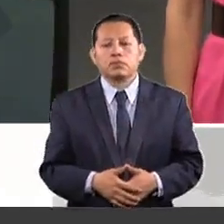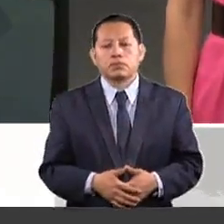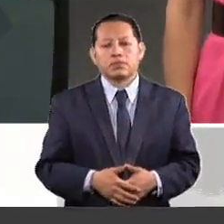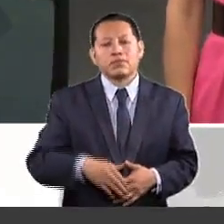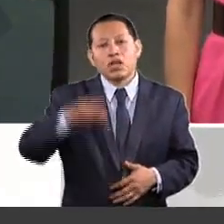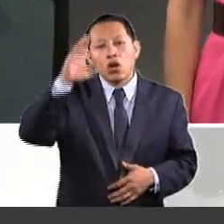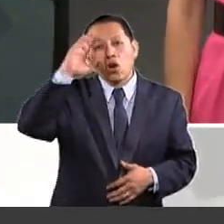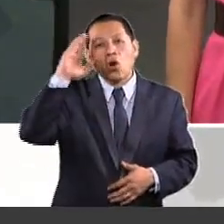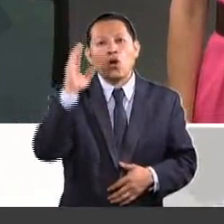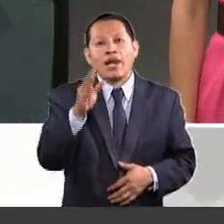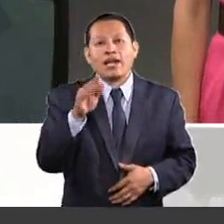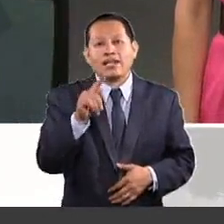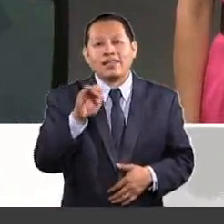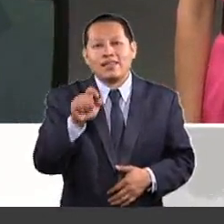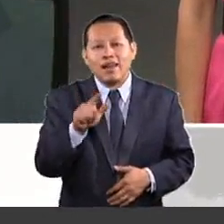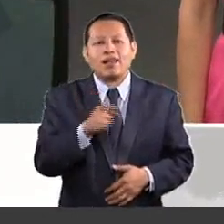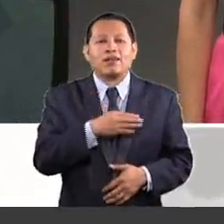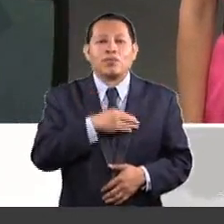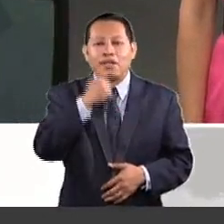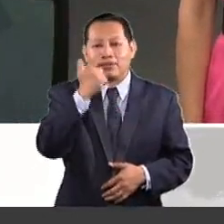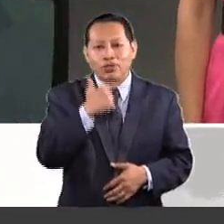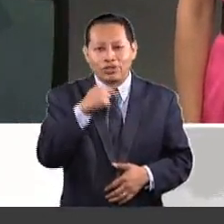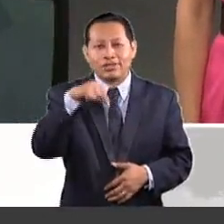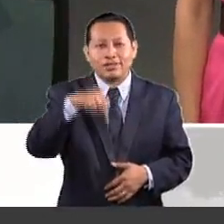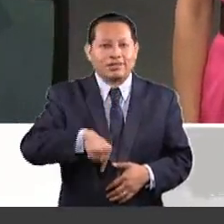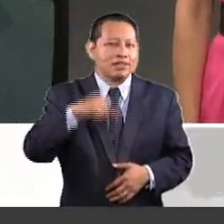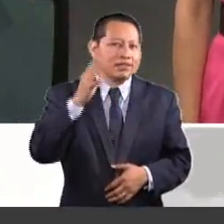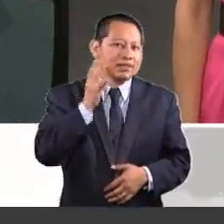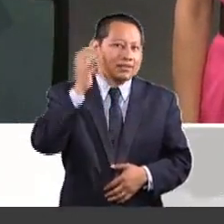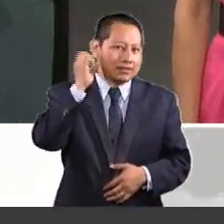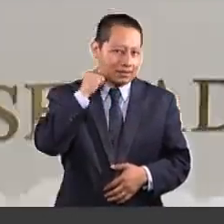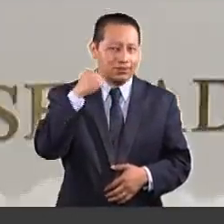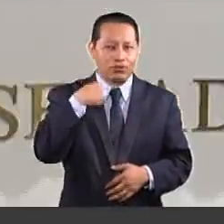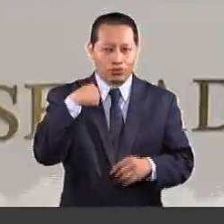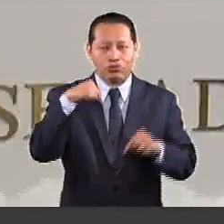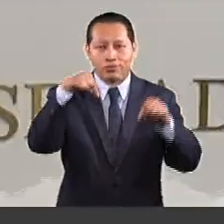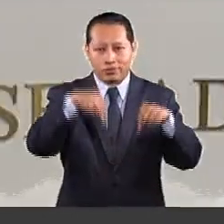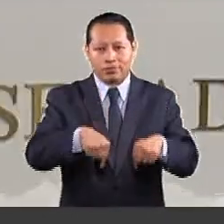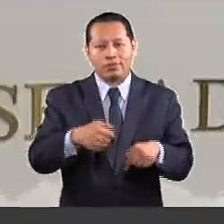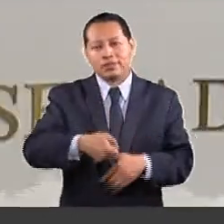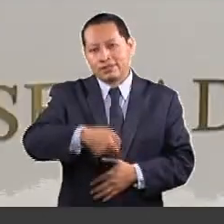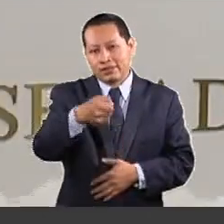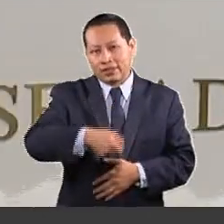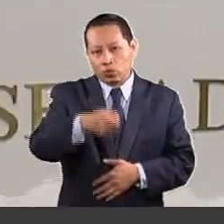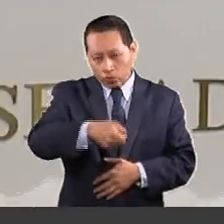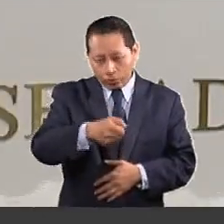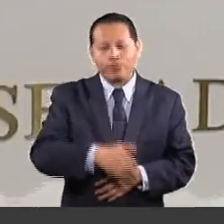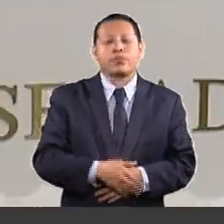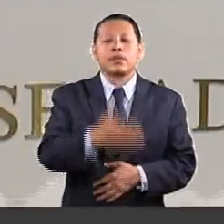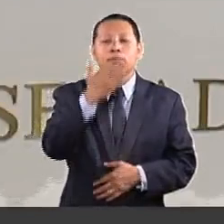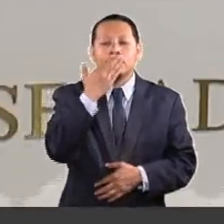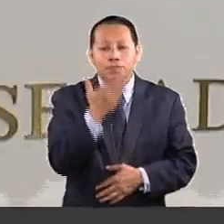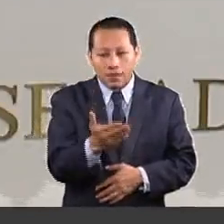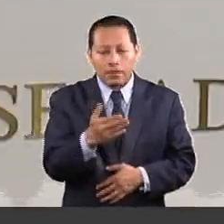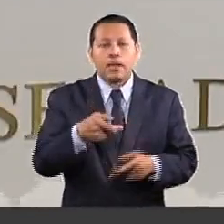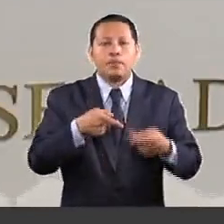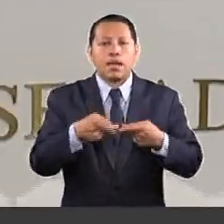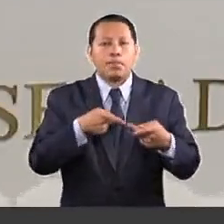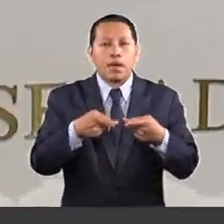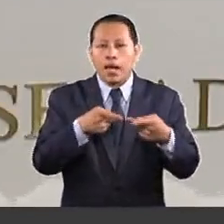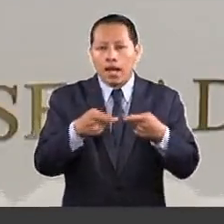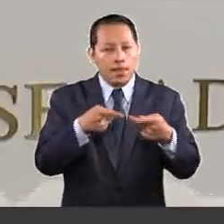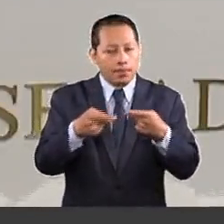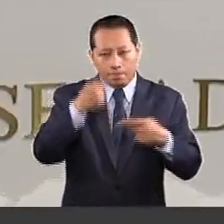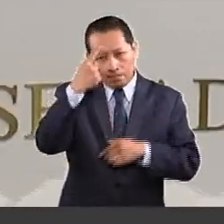Hola, ¿qué tal? Buenas noches. Les saludo desde el Senado de la República, donde ya se alistan los detalles de la reunión del Grupo Parlamentario